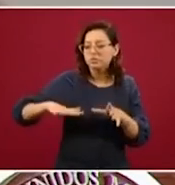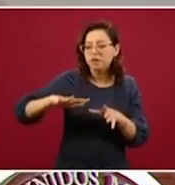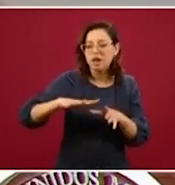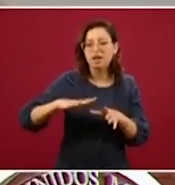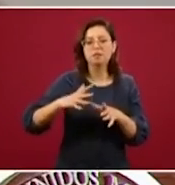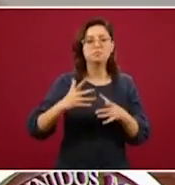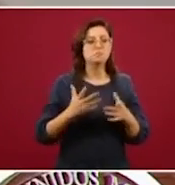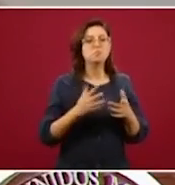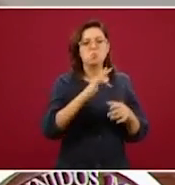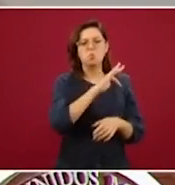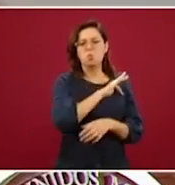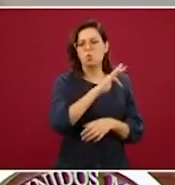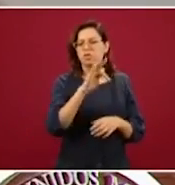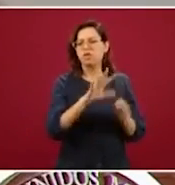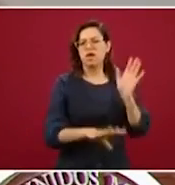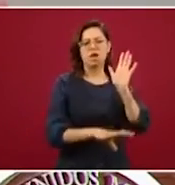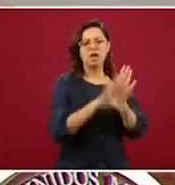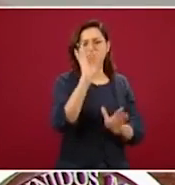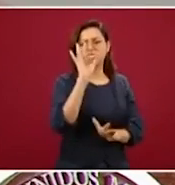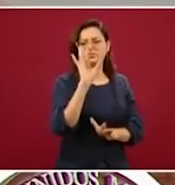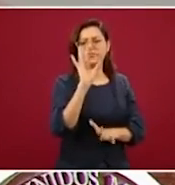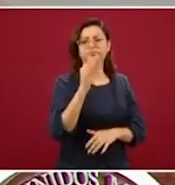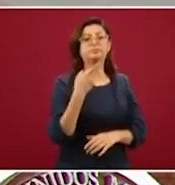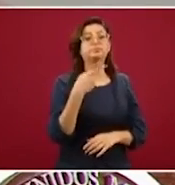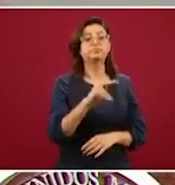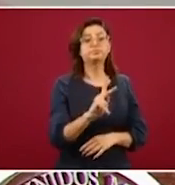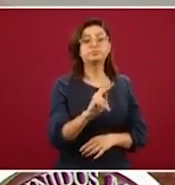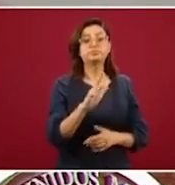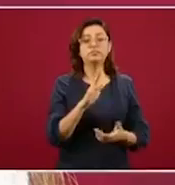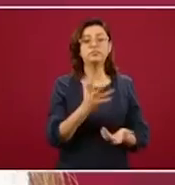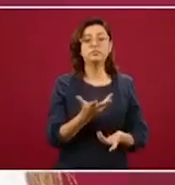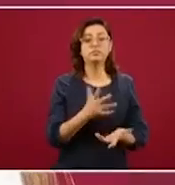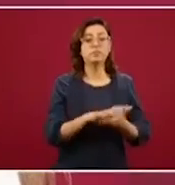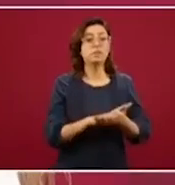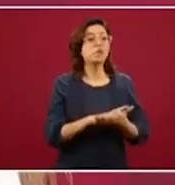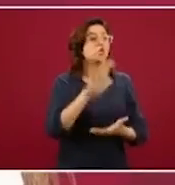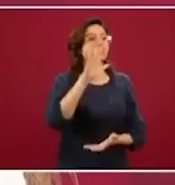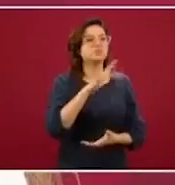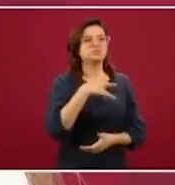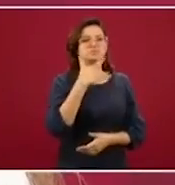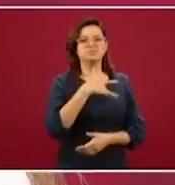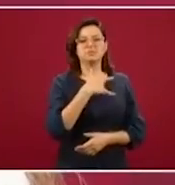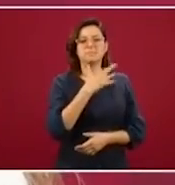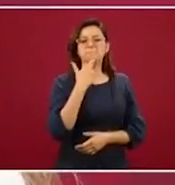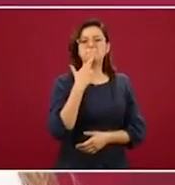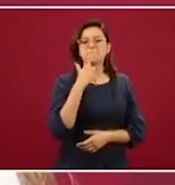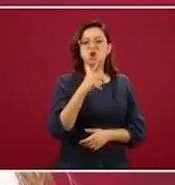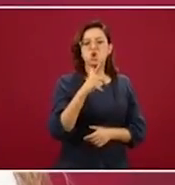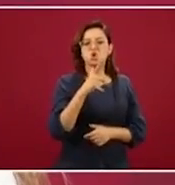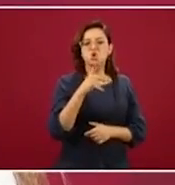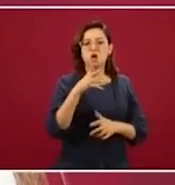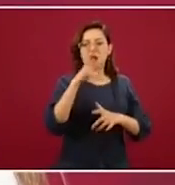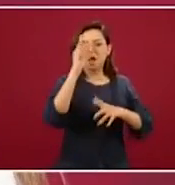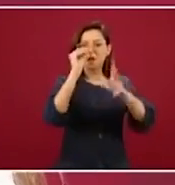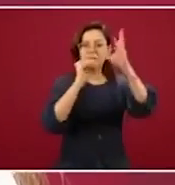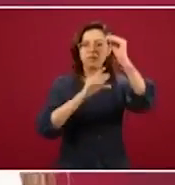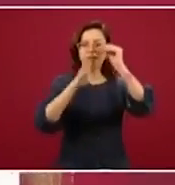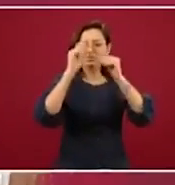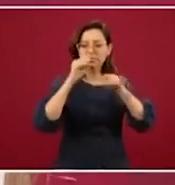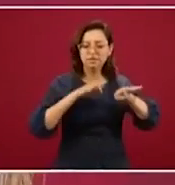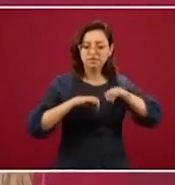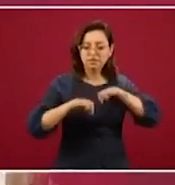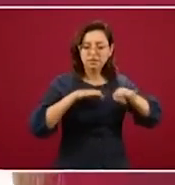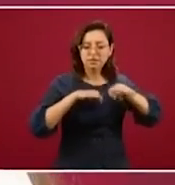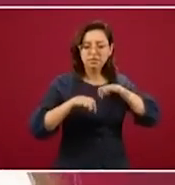y, sobre todo, muchos de ellos en oficios. ¿A quién nos estamos tratando de dirigir precisamente a